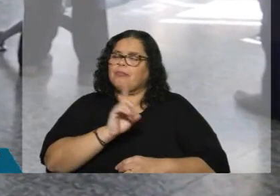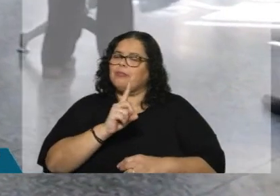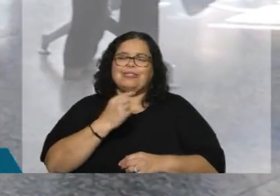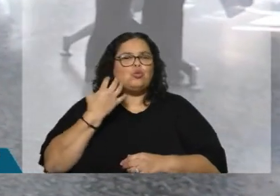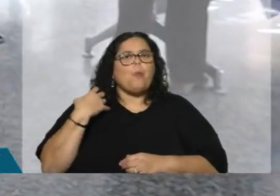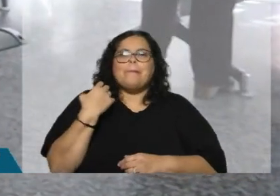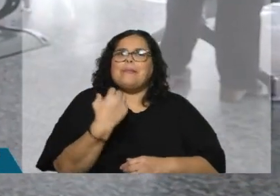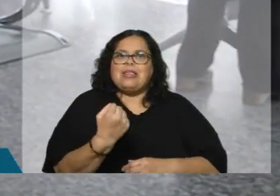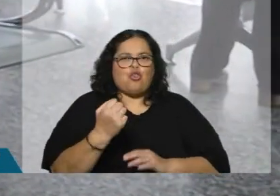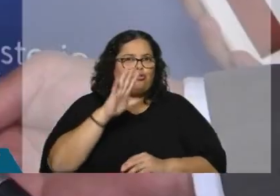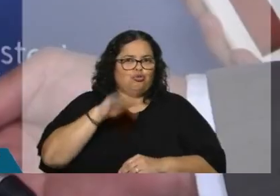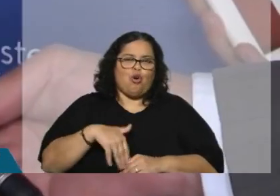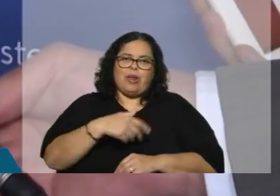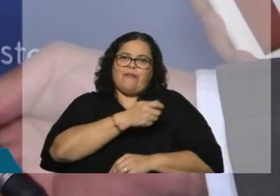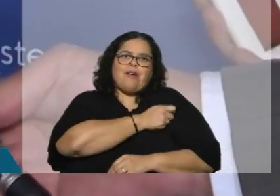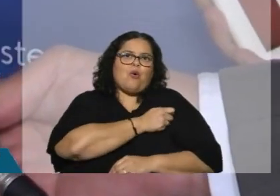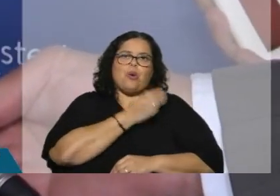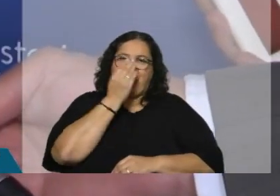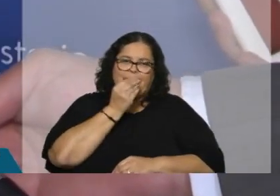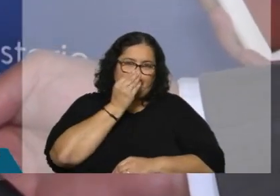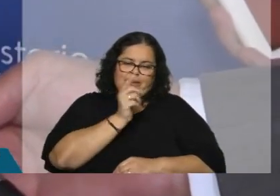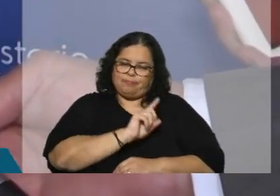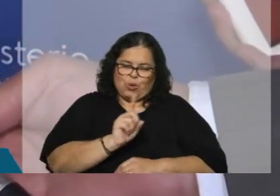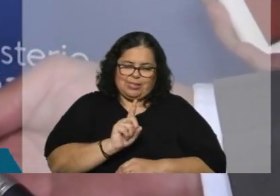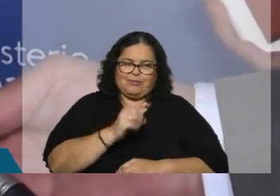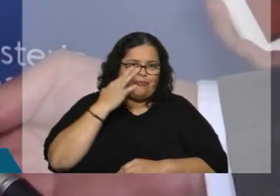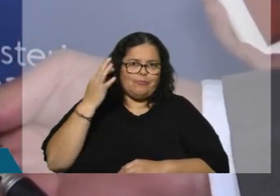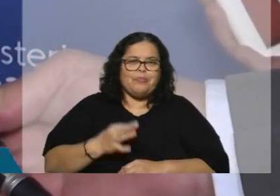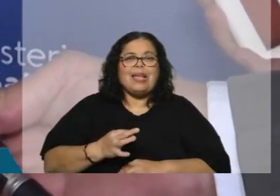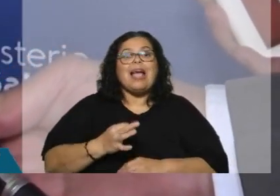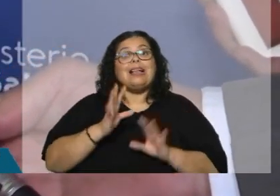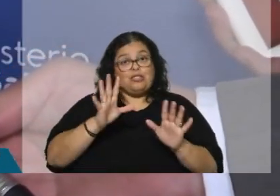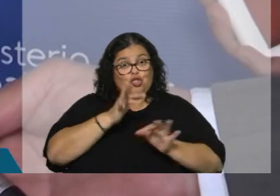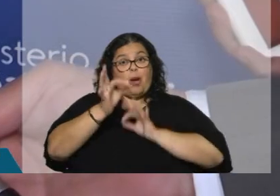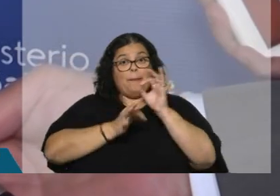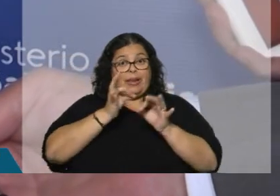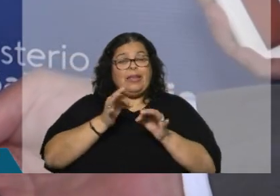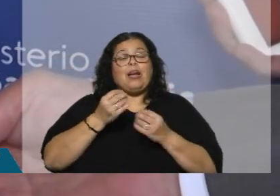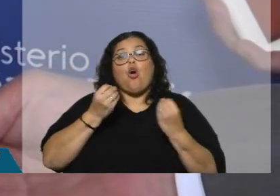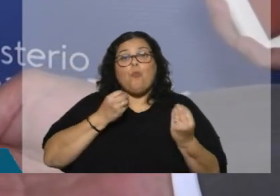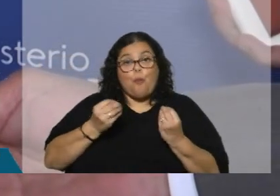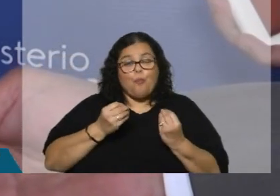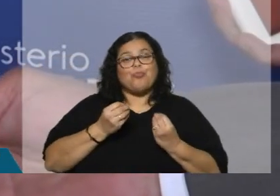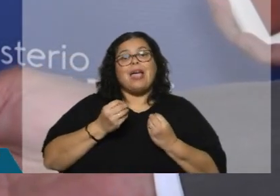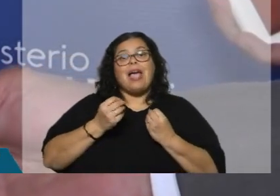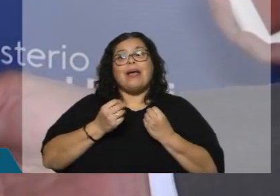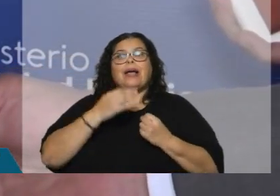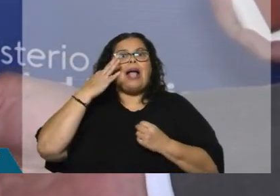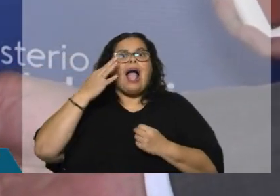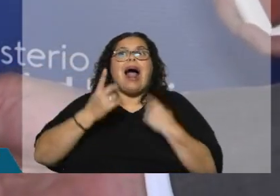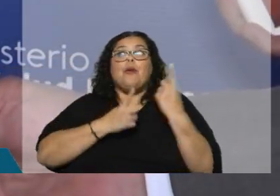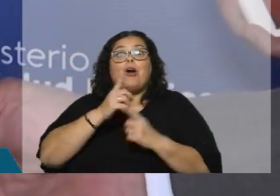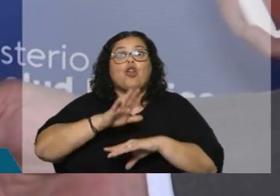en relación a la vacuna de la gripe. Muchas veces lo que sucede y explica eso es que seguramente en el momento de la